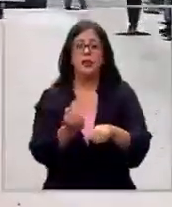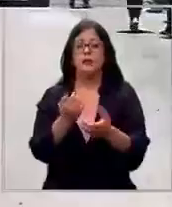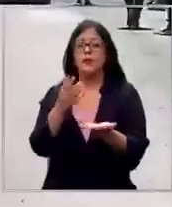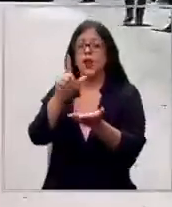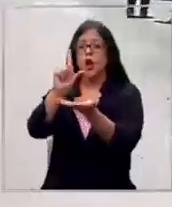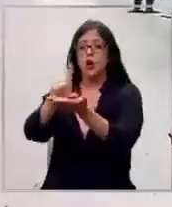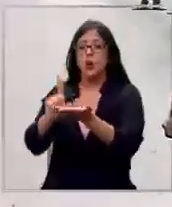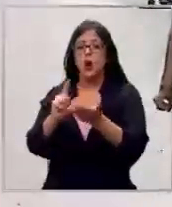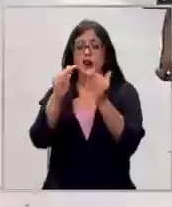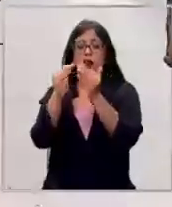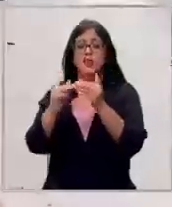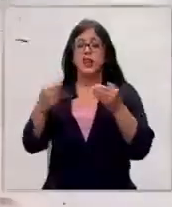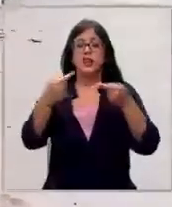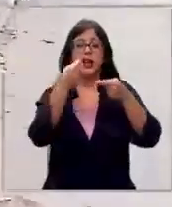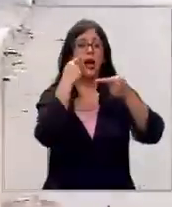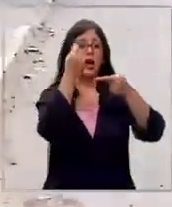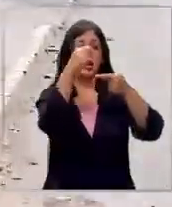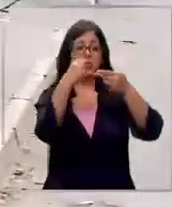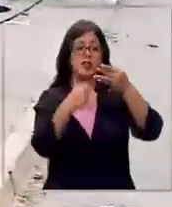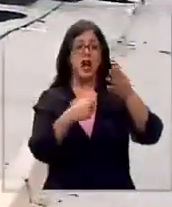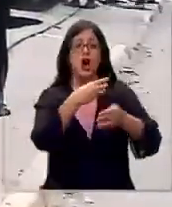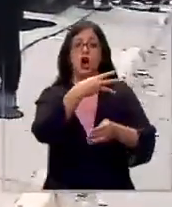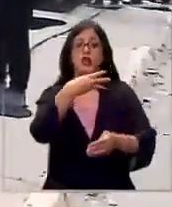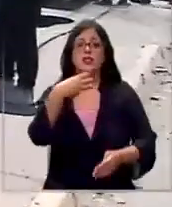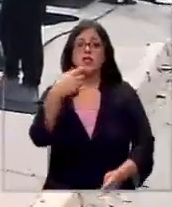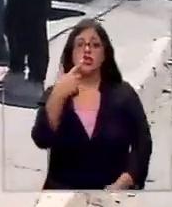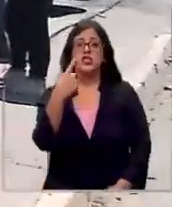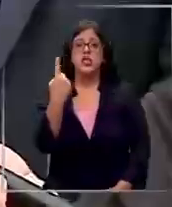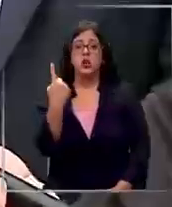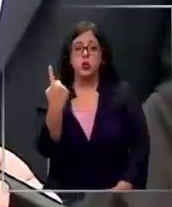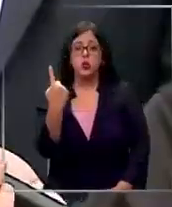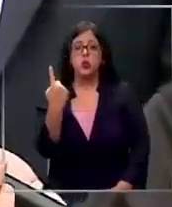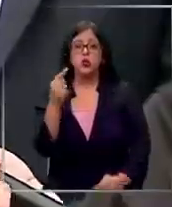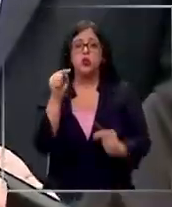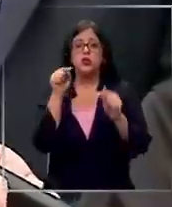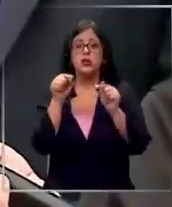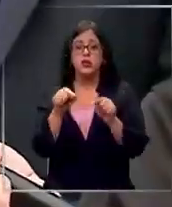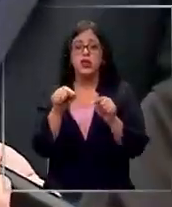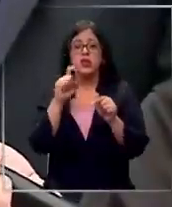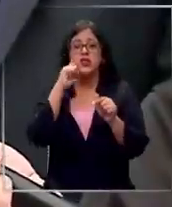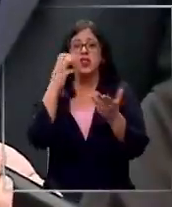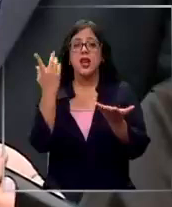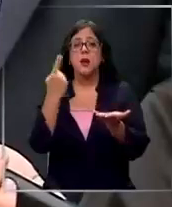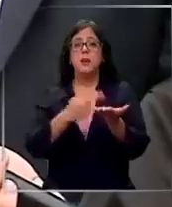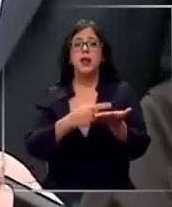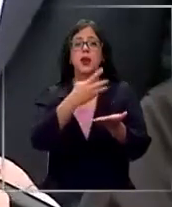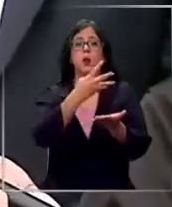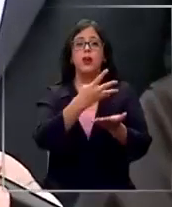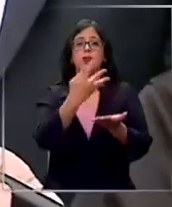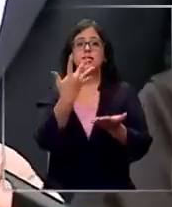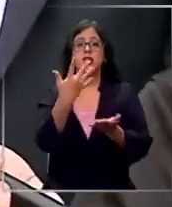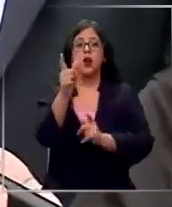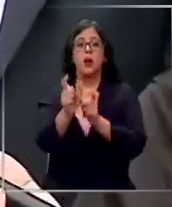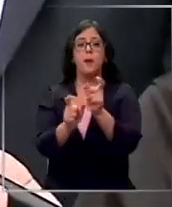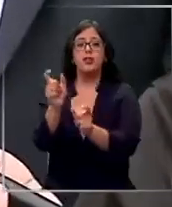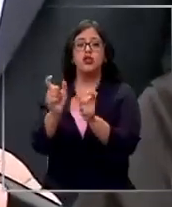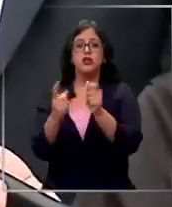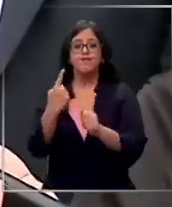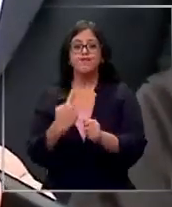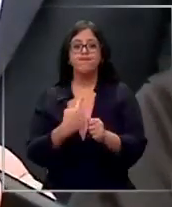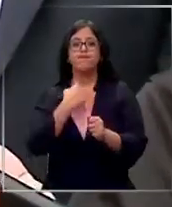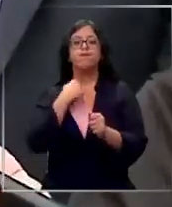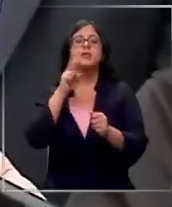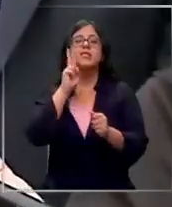catastrados son 371, lo que significa 1.045 personas